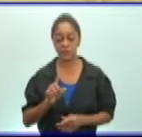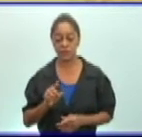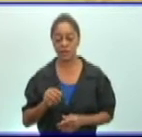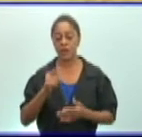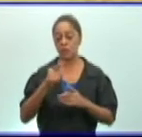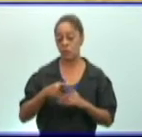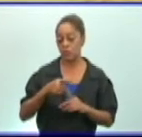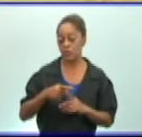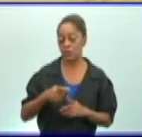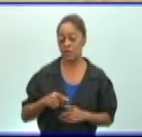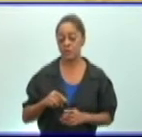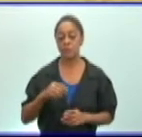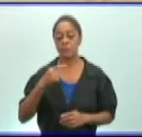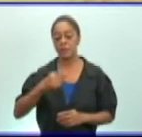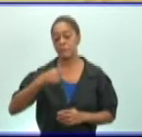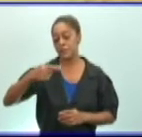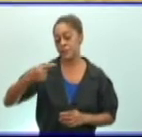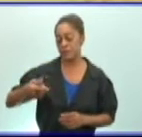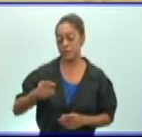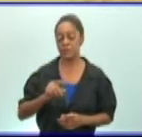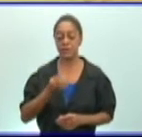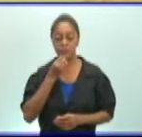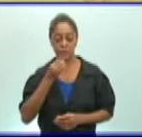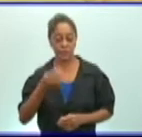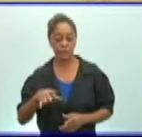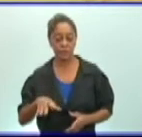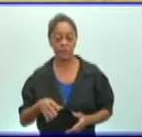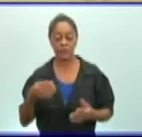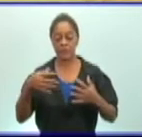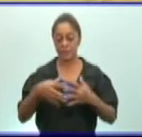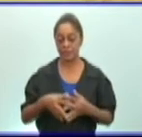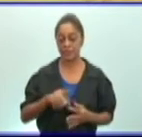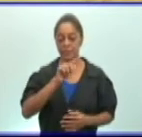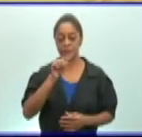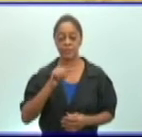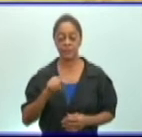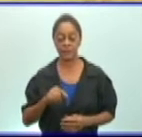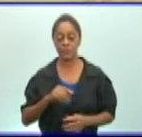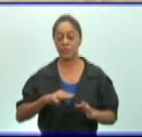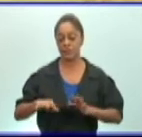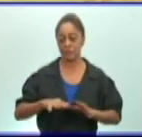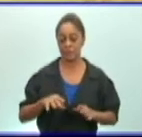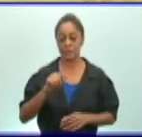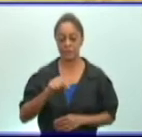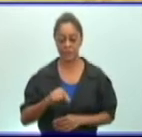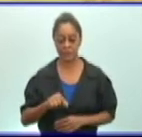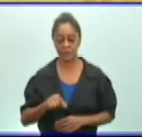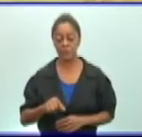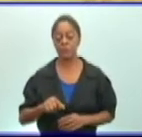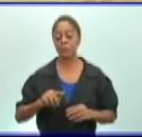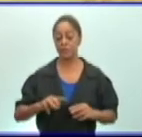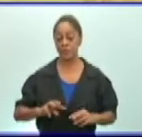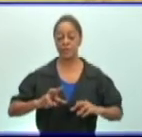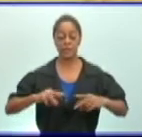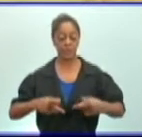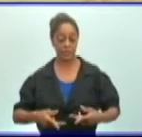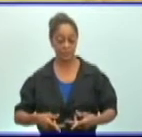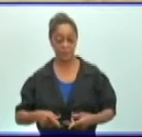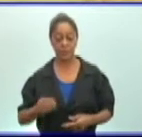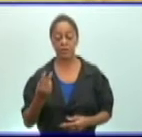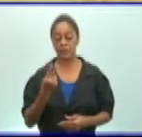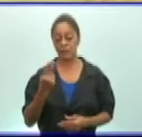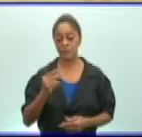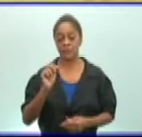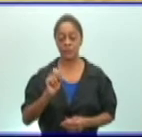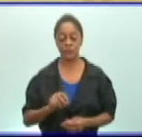sumatoria de evaluaciones sistemáticas, sino que usted pueda integrar. Y esta pregunta lo va a entrenar para eso, porque hay que volver a la unidad 2, establecer una